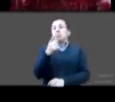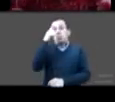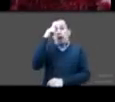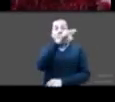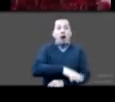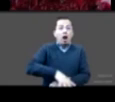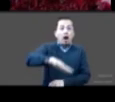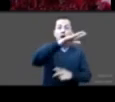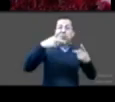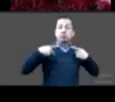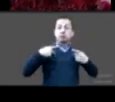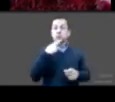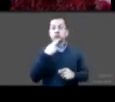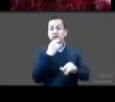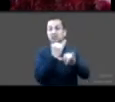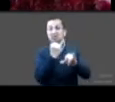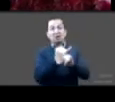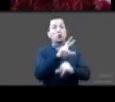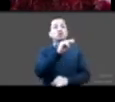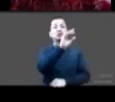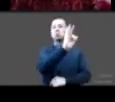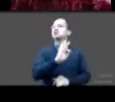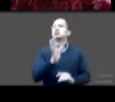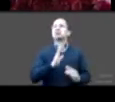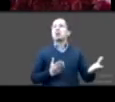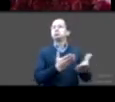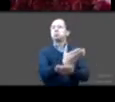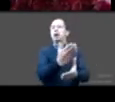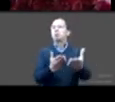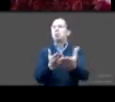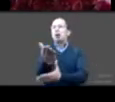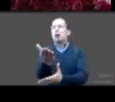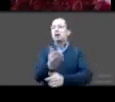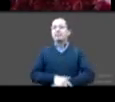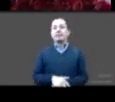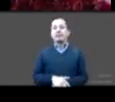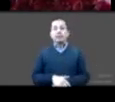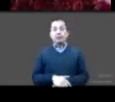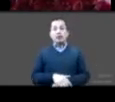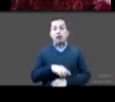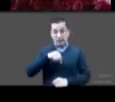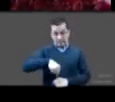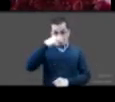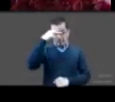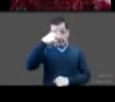anteriormente, en México tenemos un marco normativo mínimo, ¿no?